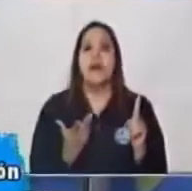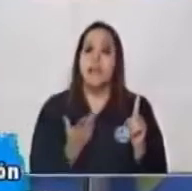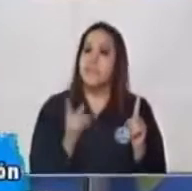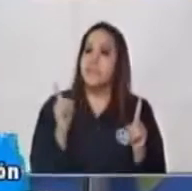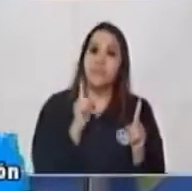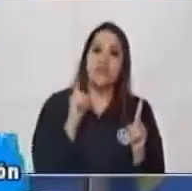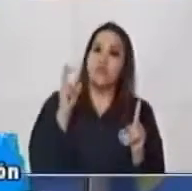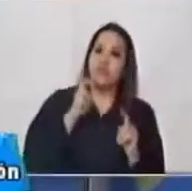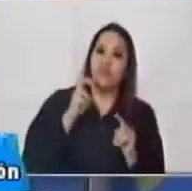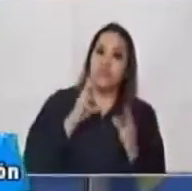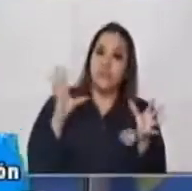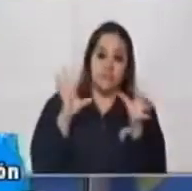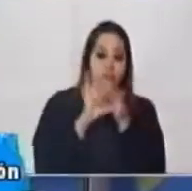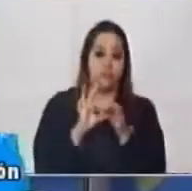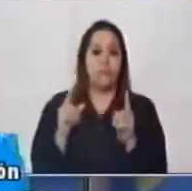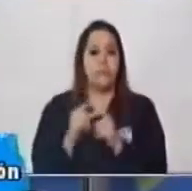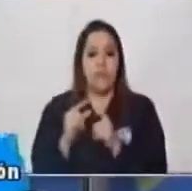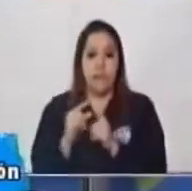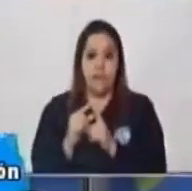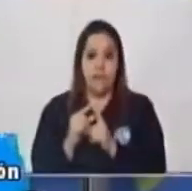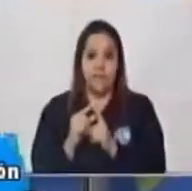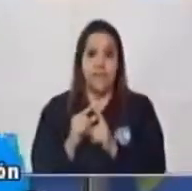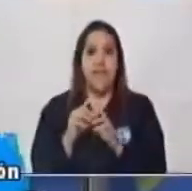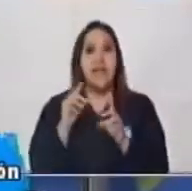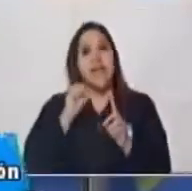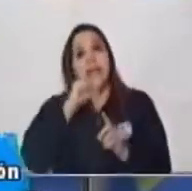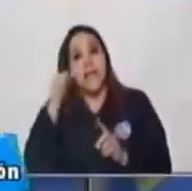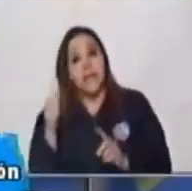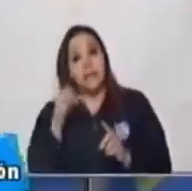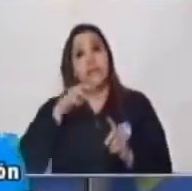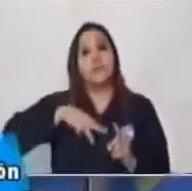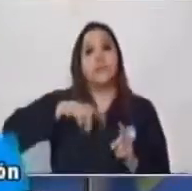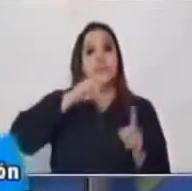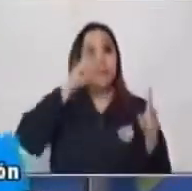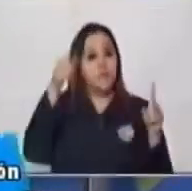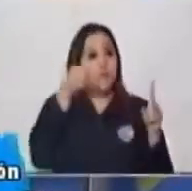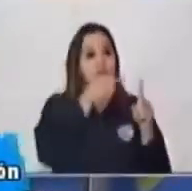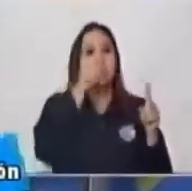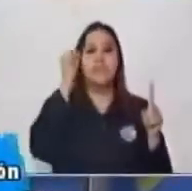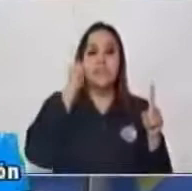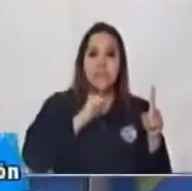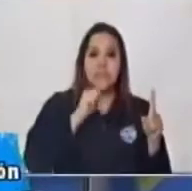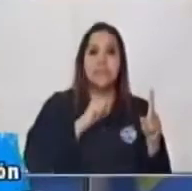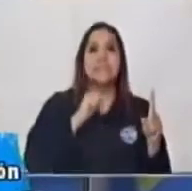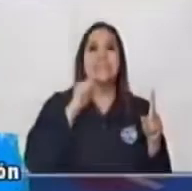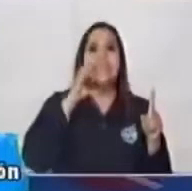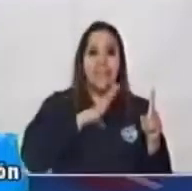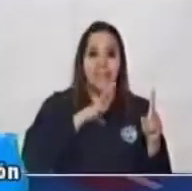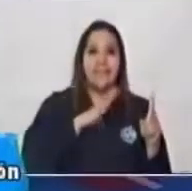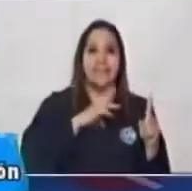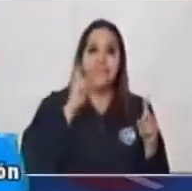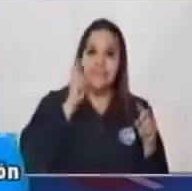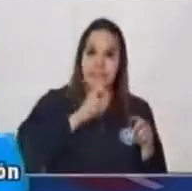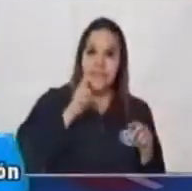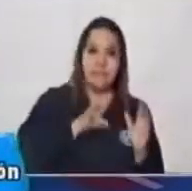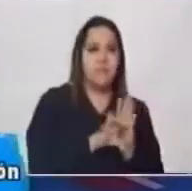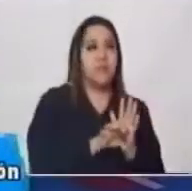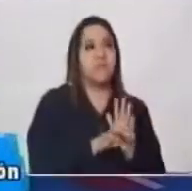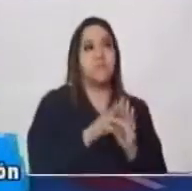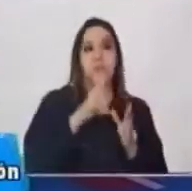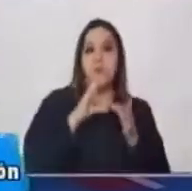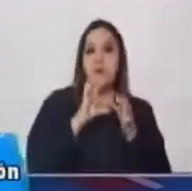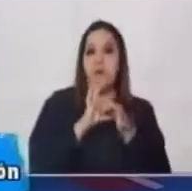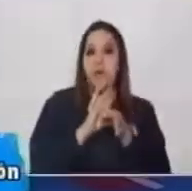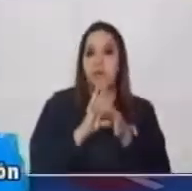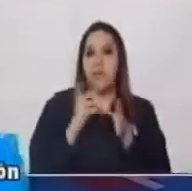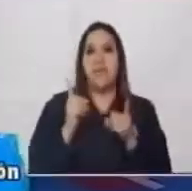necesita palabras de enlace. El indirecto necesita palabras de enlace. ¿Cuáles son esas palabras? De, para,